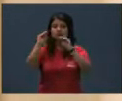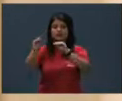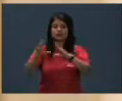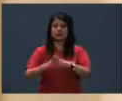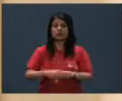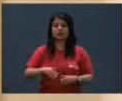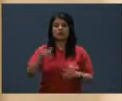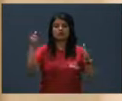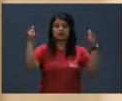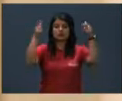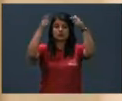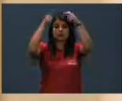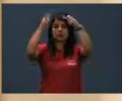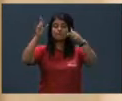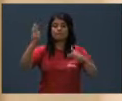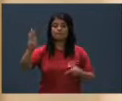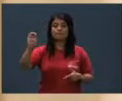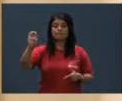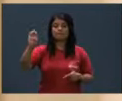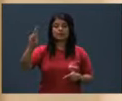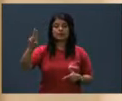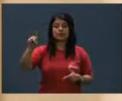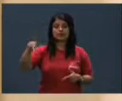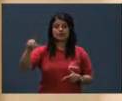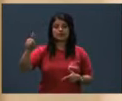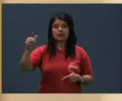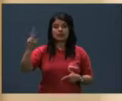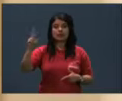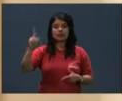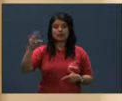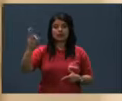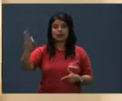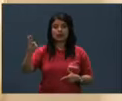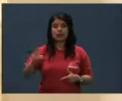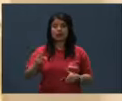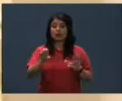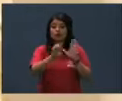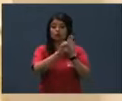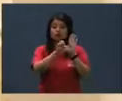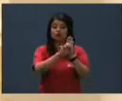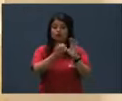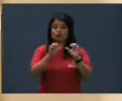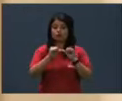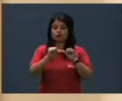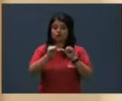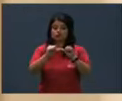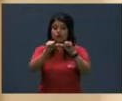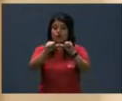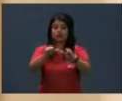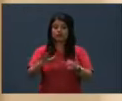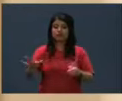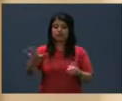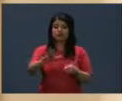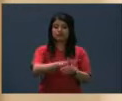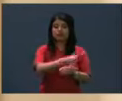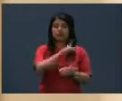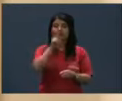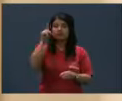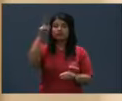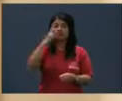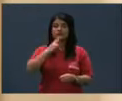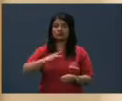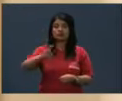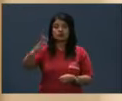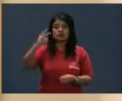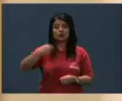Bernardo y confortados por su ejemplo, nos dejemos arrebatar por el amor de tu unigénito Jesucristo, nuestro